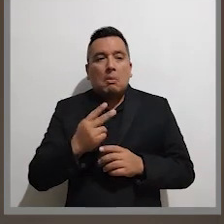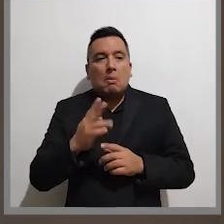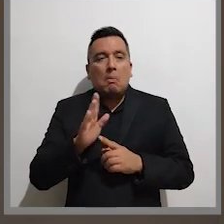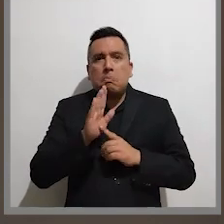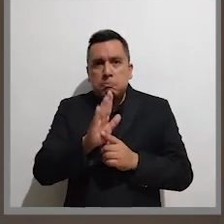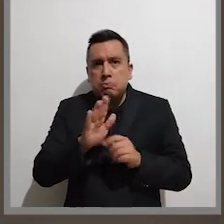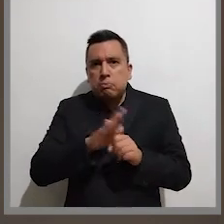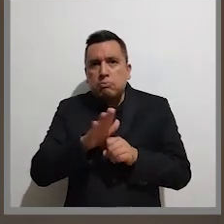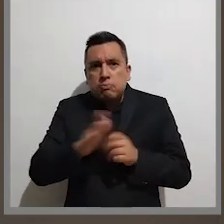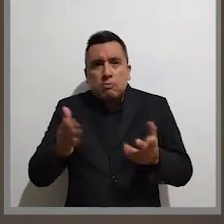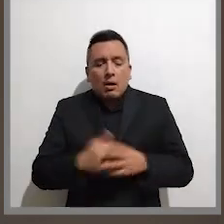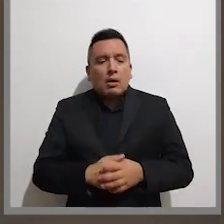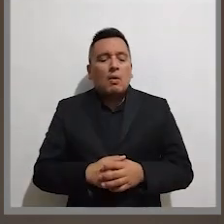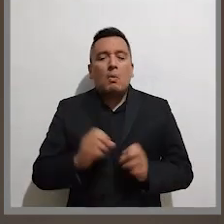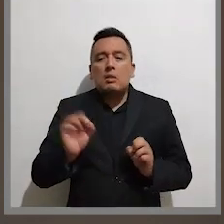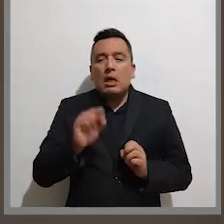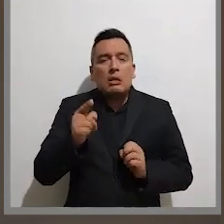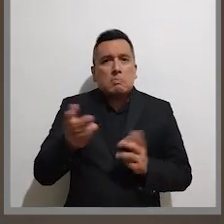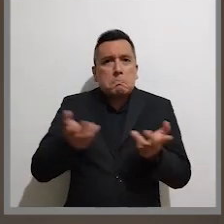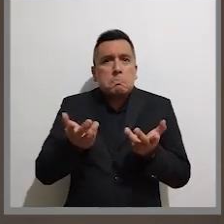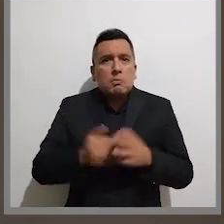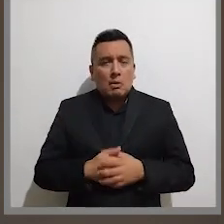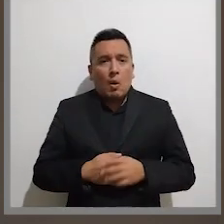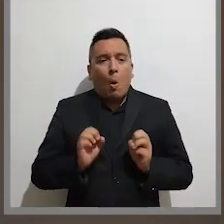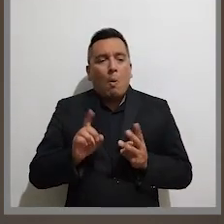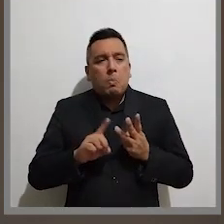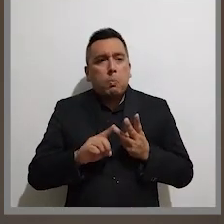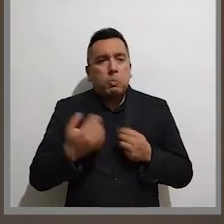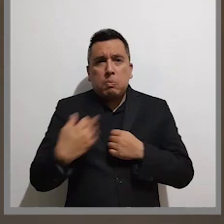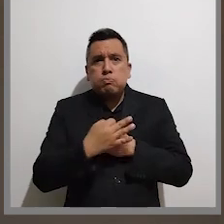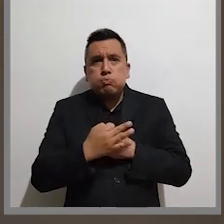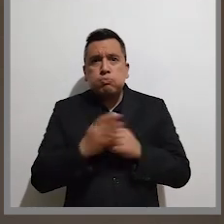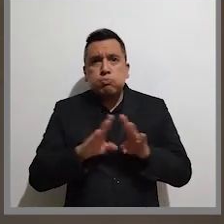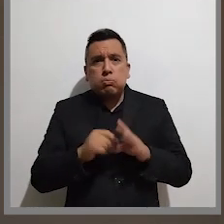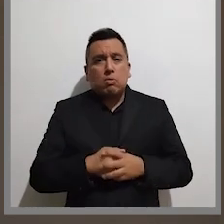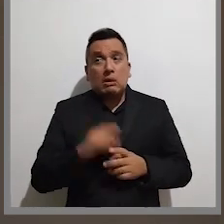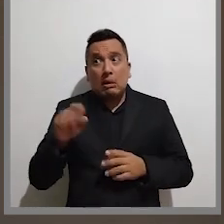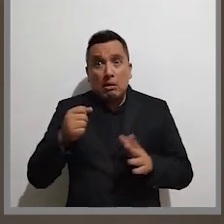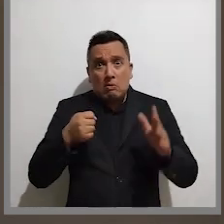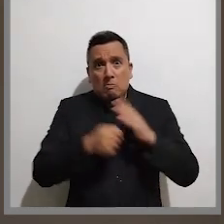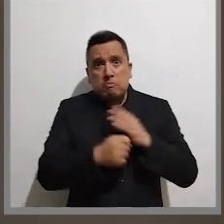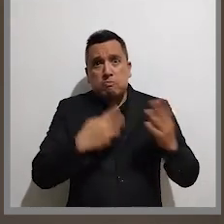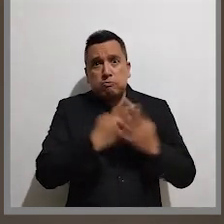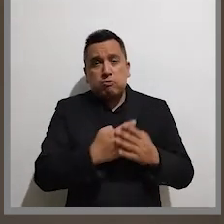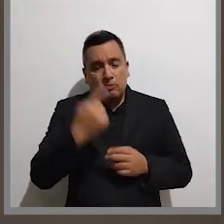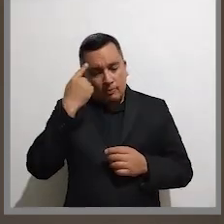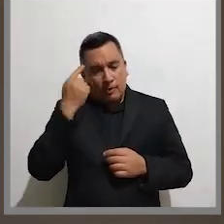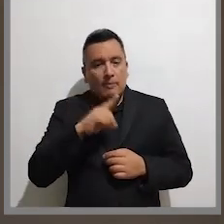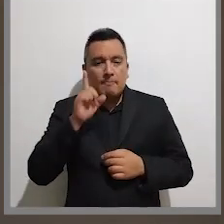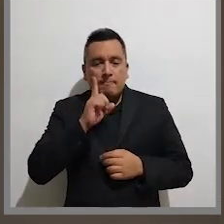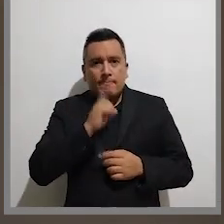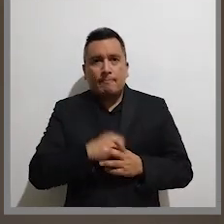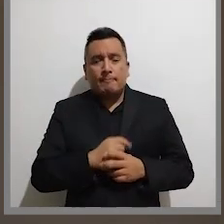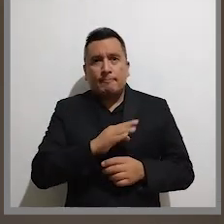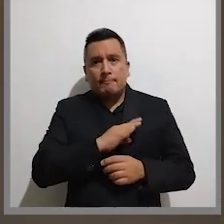pruebas, con hechos o incluso medidas de protección, medidas cautelares, según sea el caso, para que las